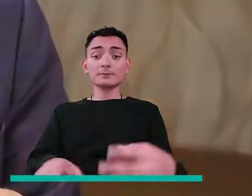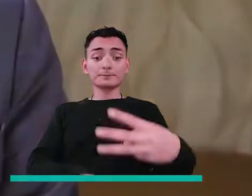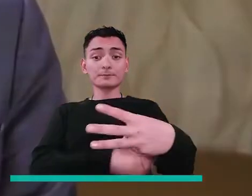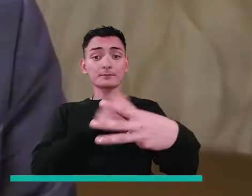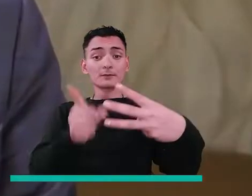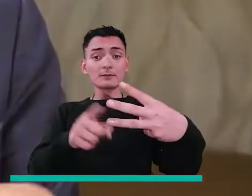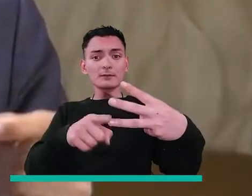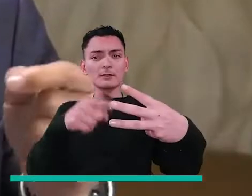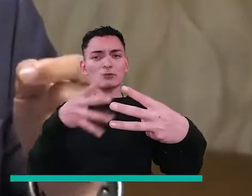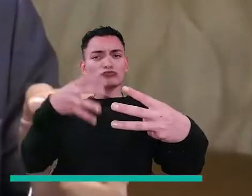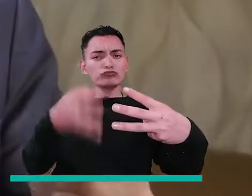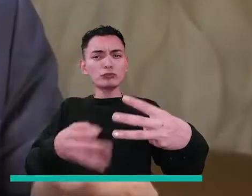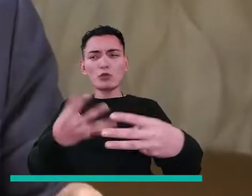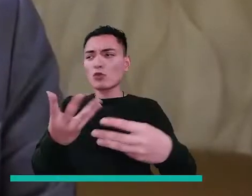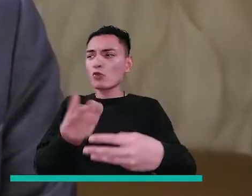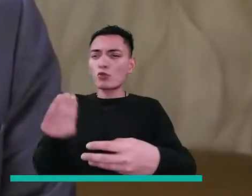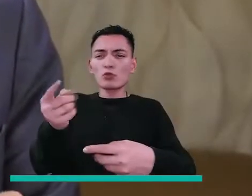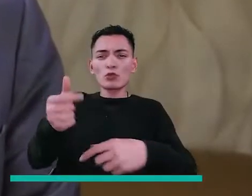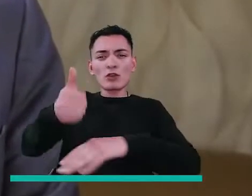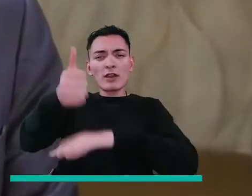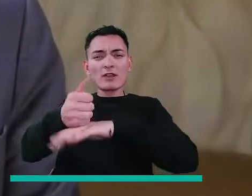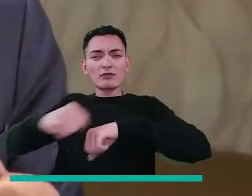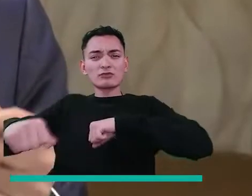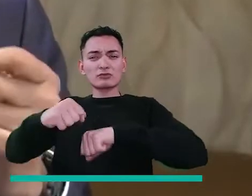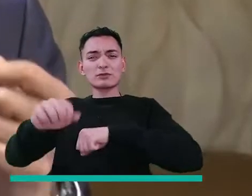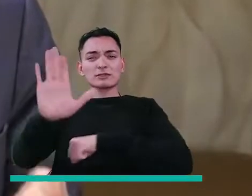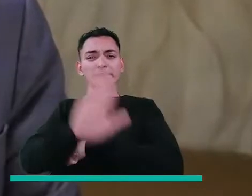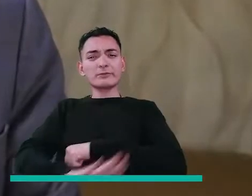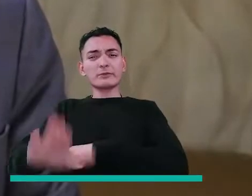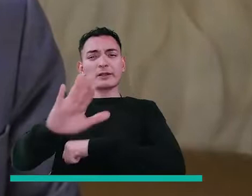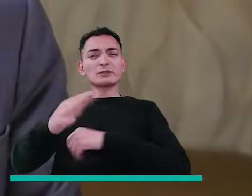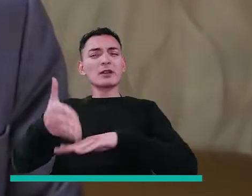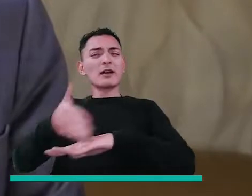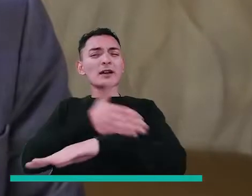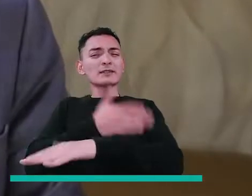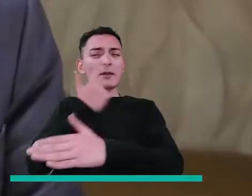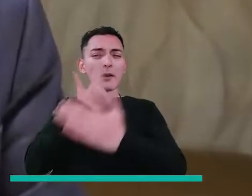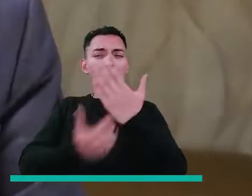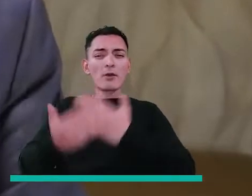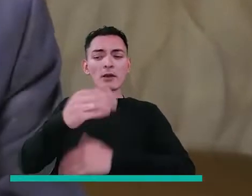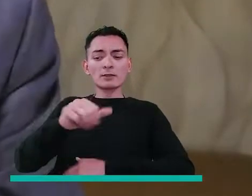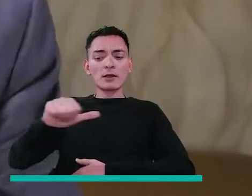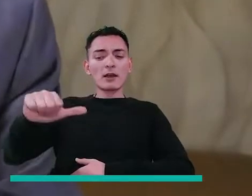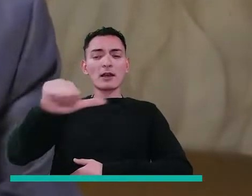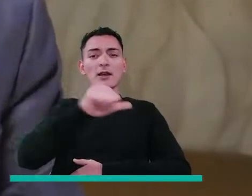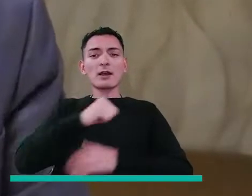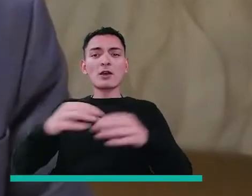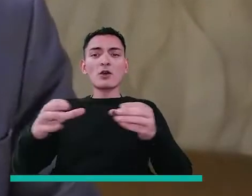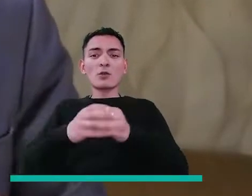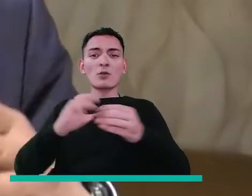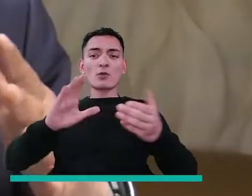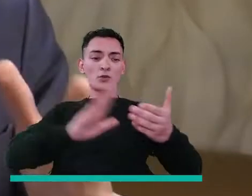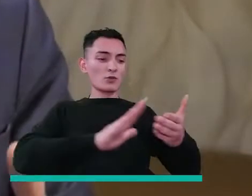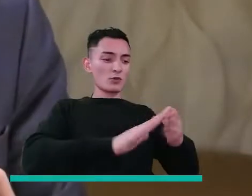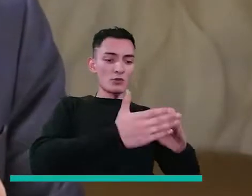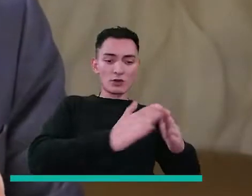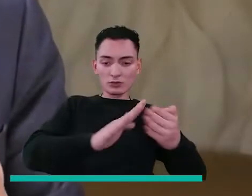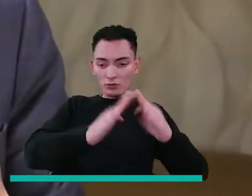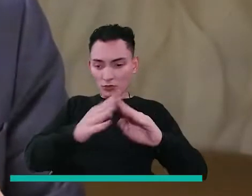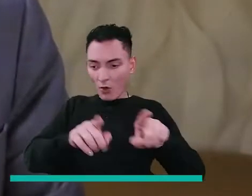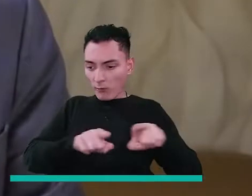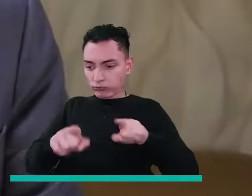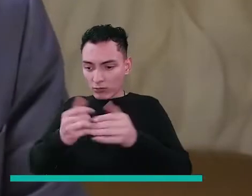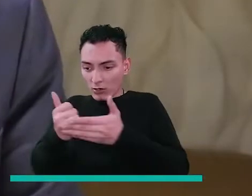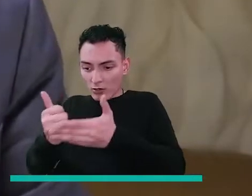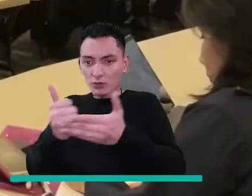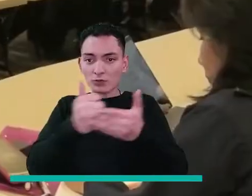En esta tercera sesión, pues la mayoría de secretarios y gerentes hacen un balance de lo que han hecho por las mujeres, lo que han hecho por las comunidades,